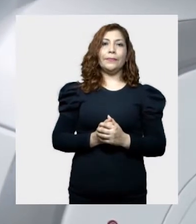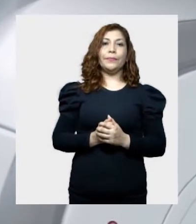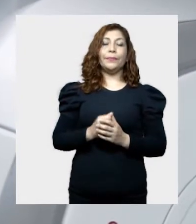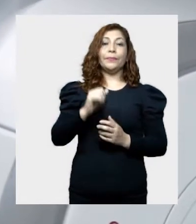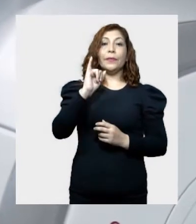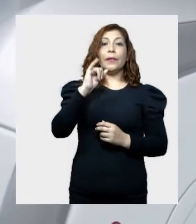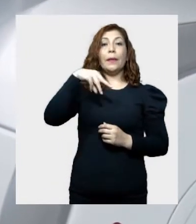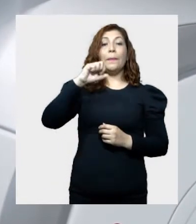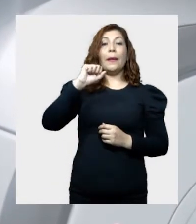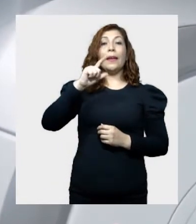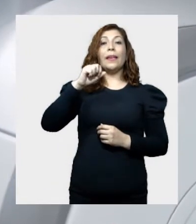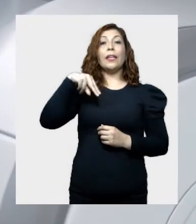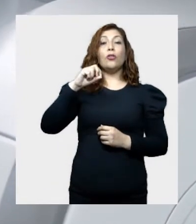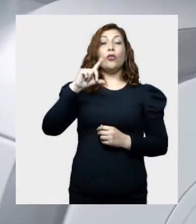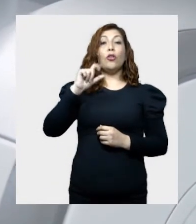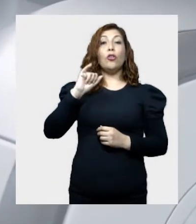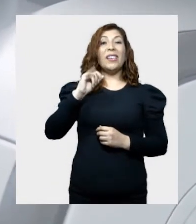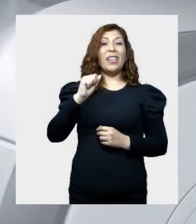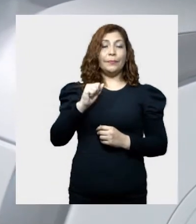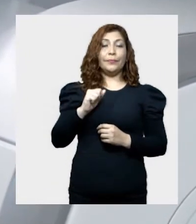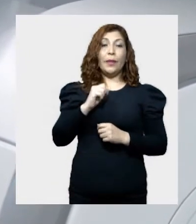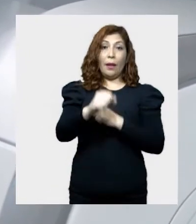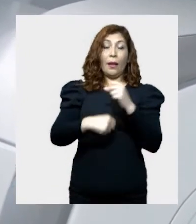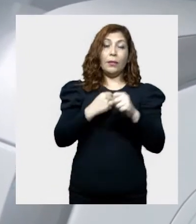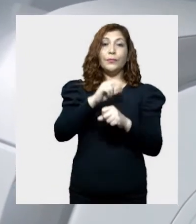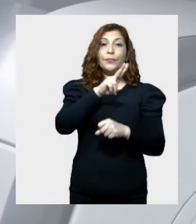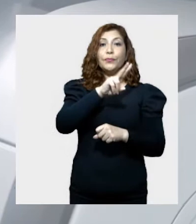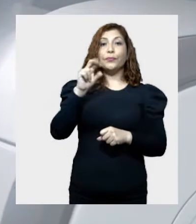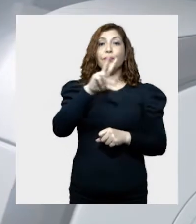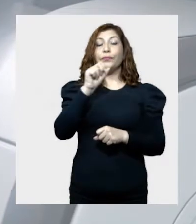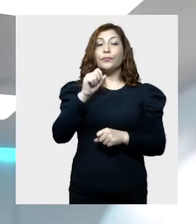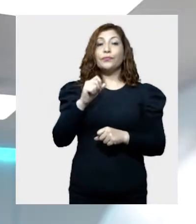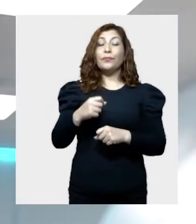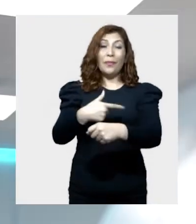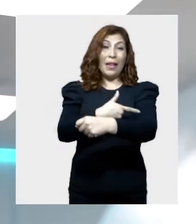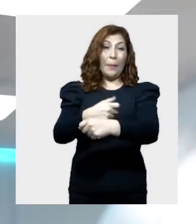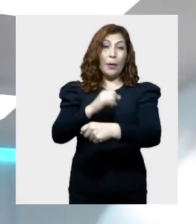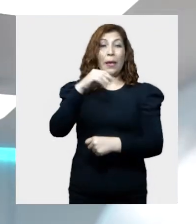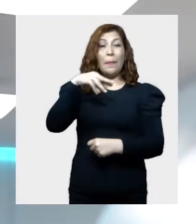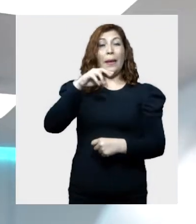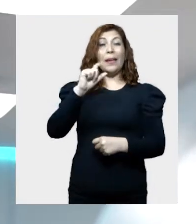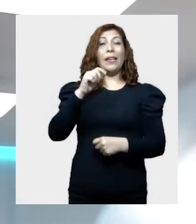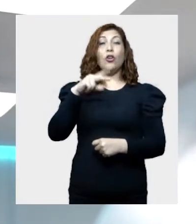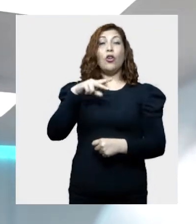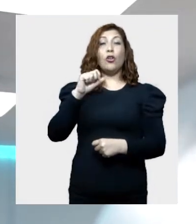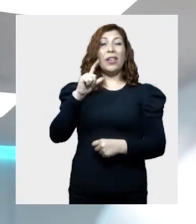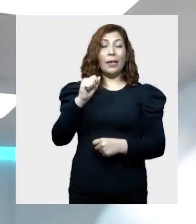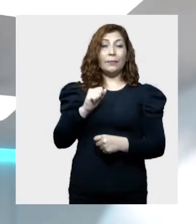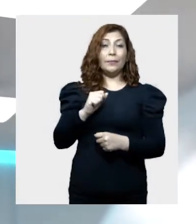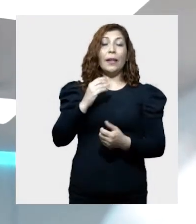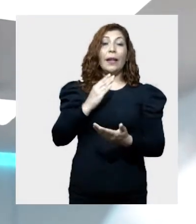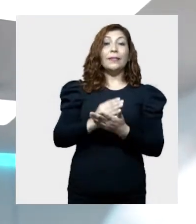Imagenología. En total, durante el 2020, el número de exámenes de imagenología llegó a